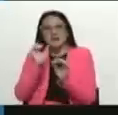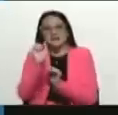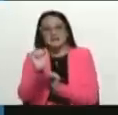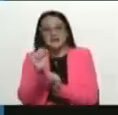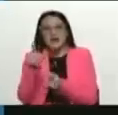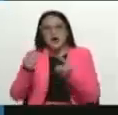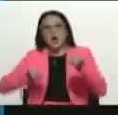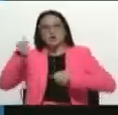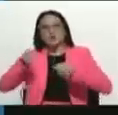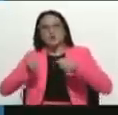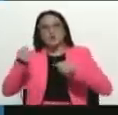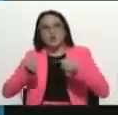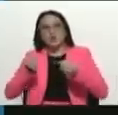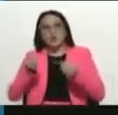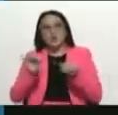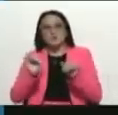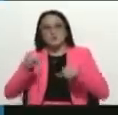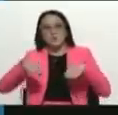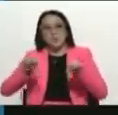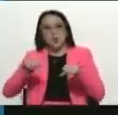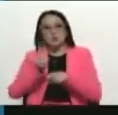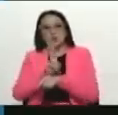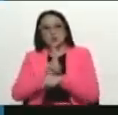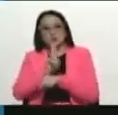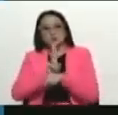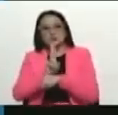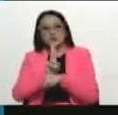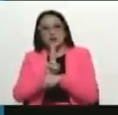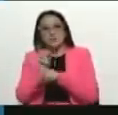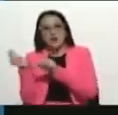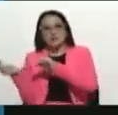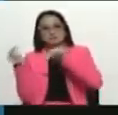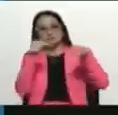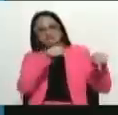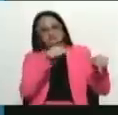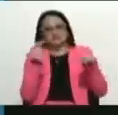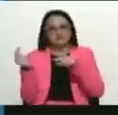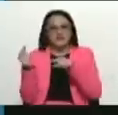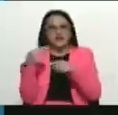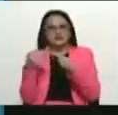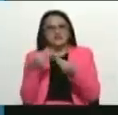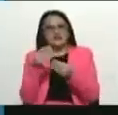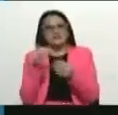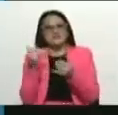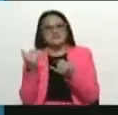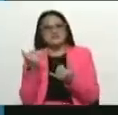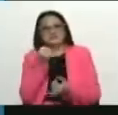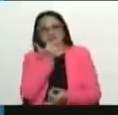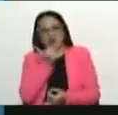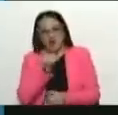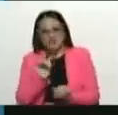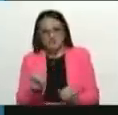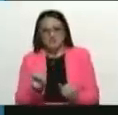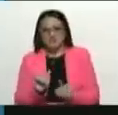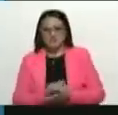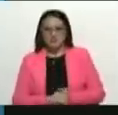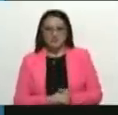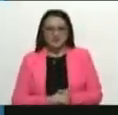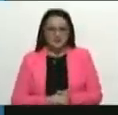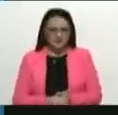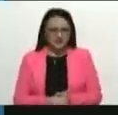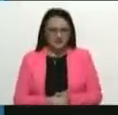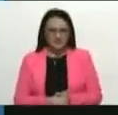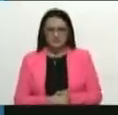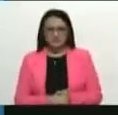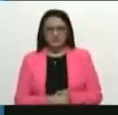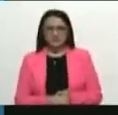el conductor de la moto que utilizaron para trasladarse y ejecutar el hecho. Vean ustedes, ¿no? Era el conductor